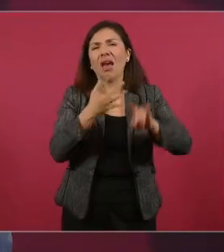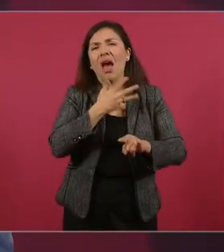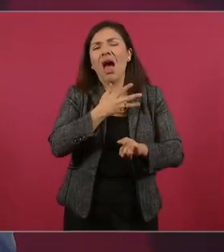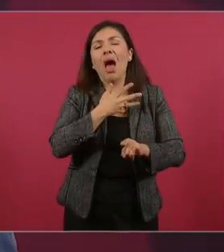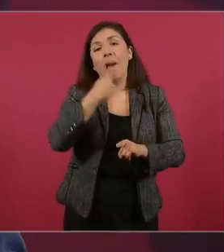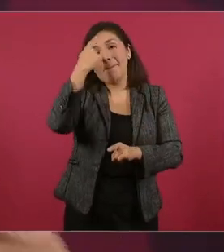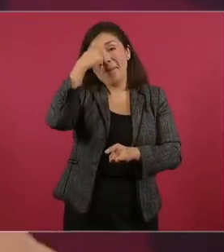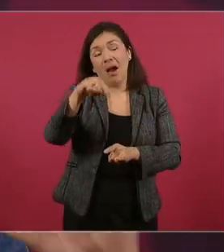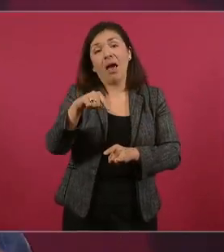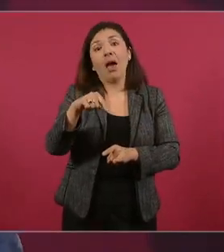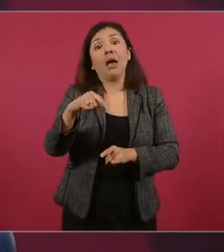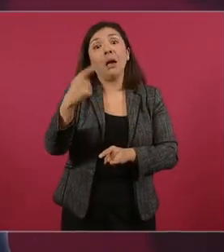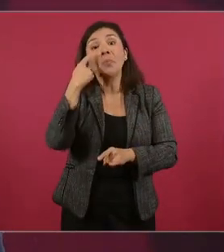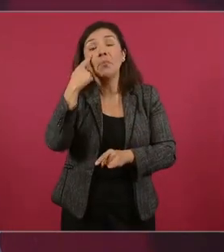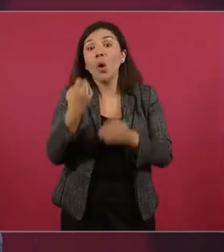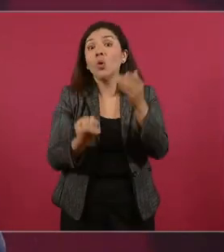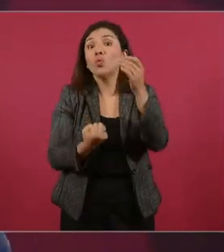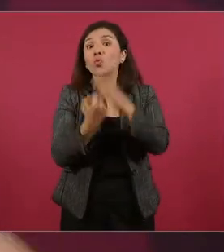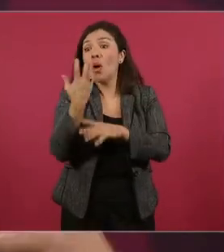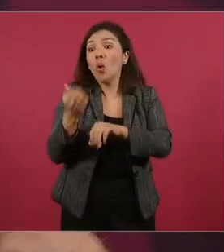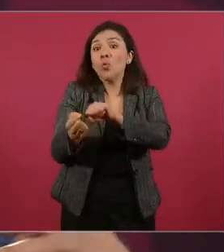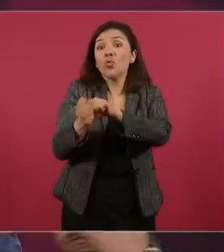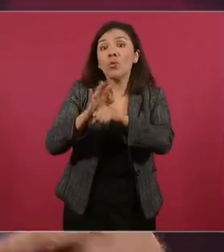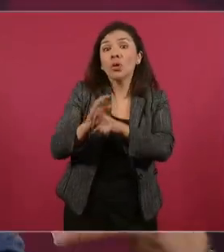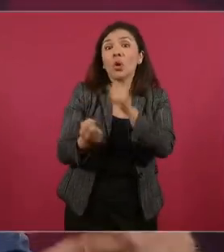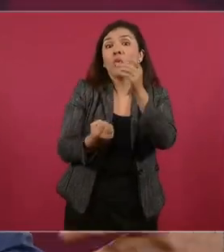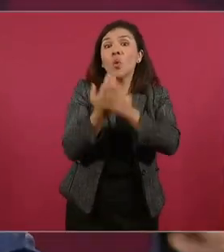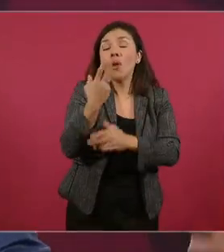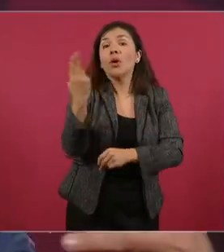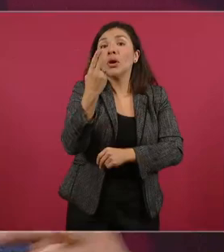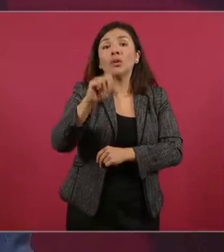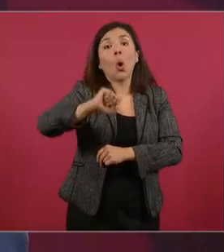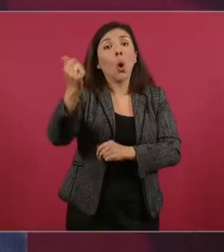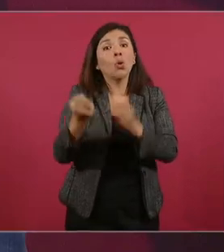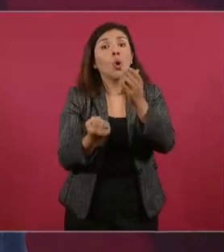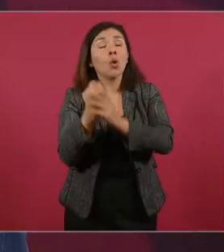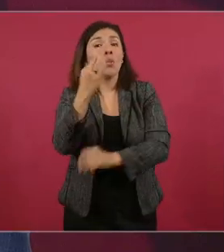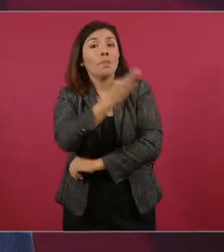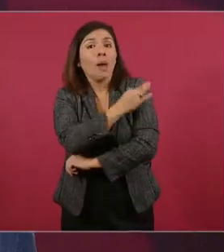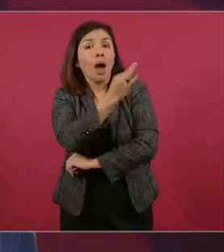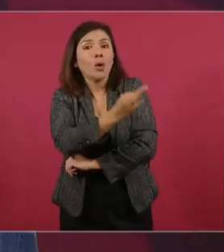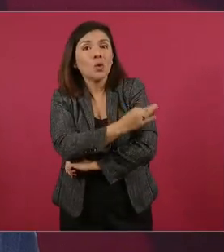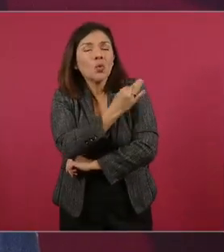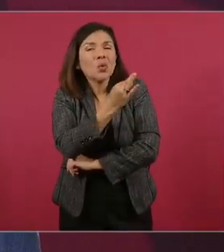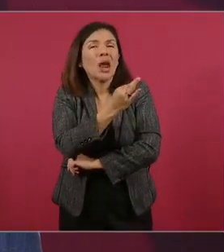Para decir, hay nuevas cepas, se necesita esta otra vacuna,